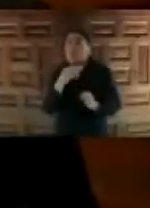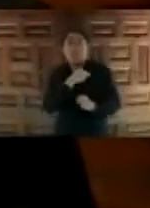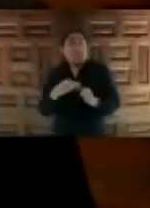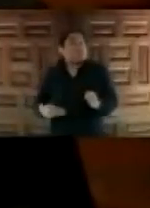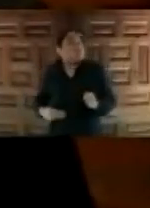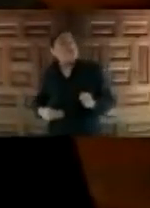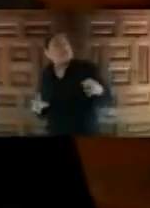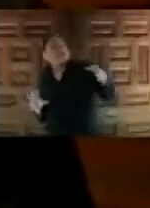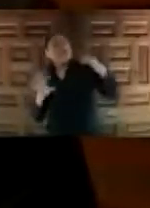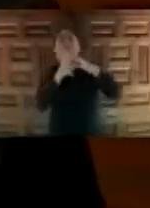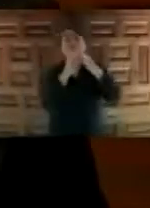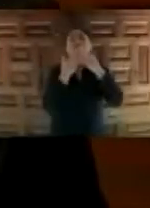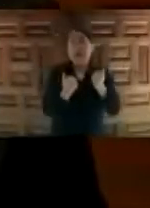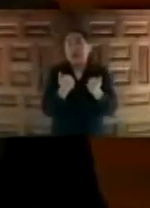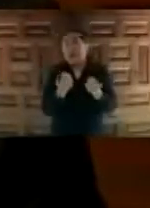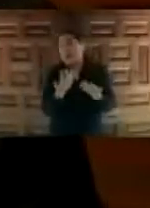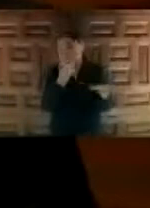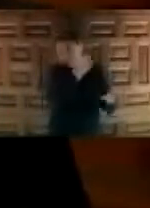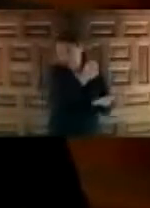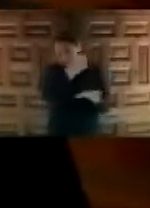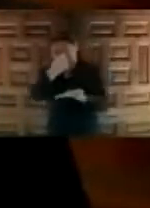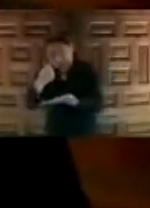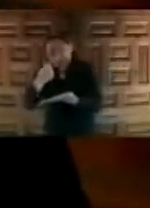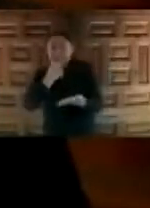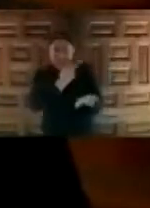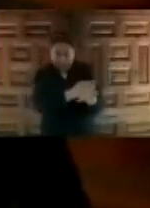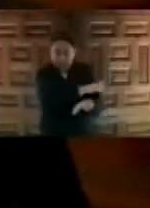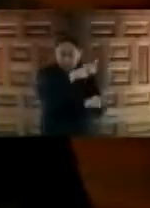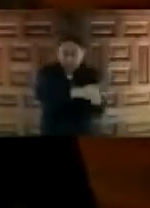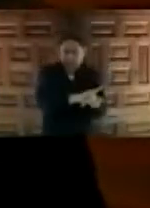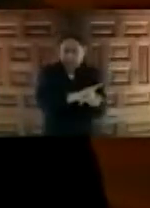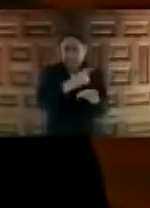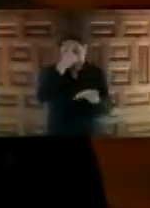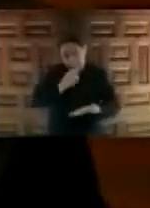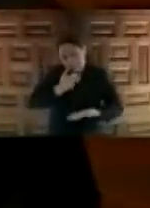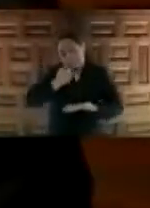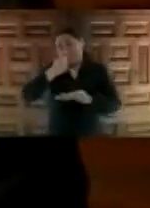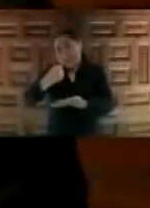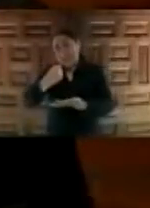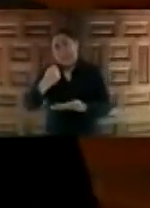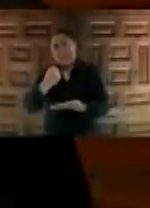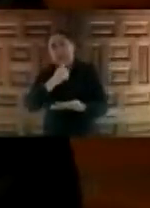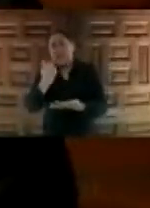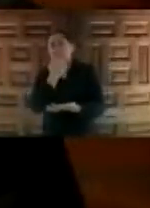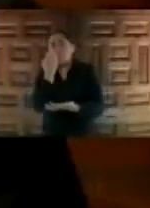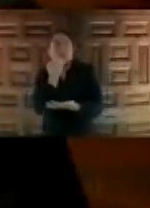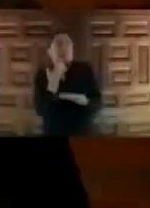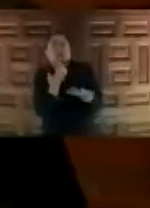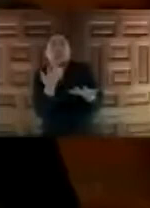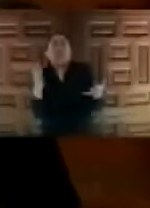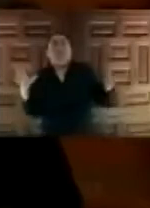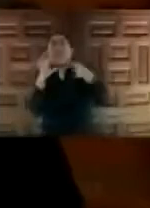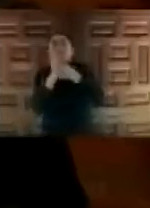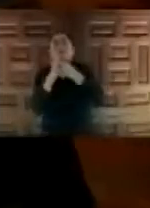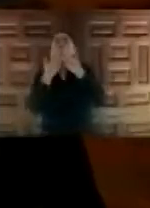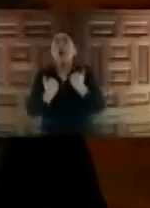están articulados, inclusive en los presupuestos, aunque viene en la ley destinado a la educación, pero no hay. Entonces